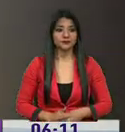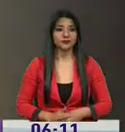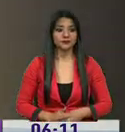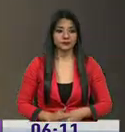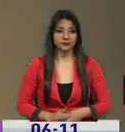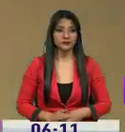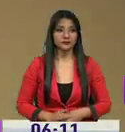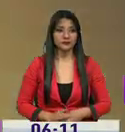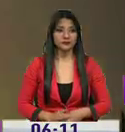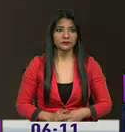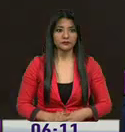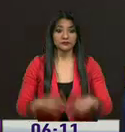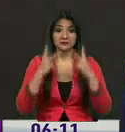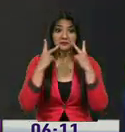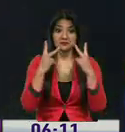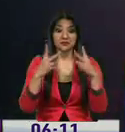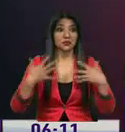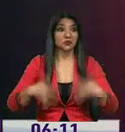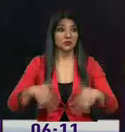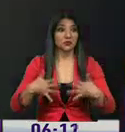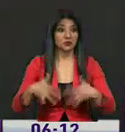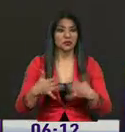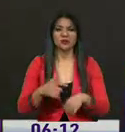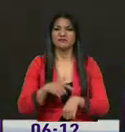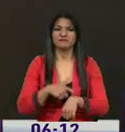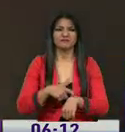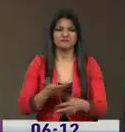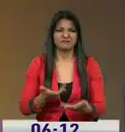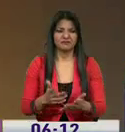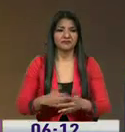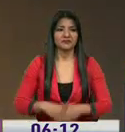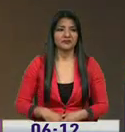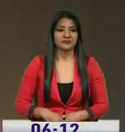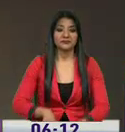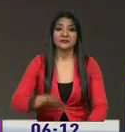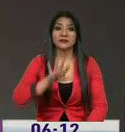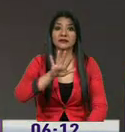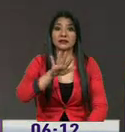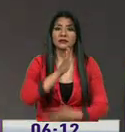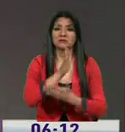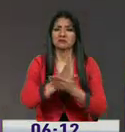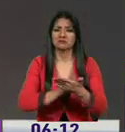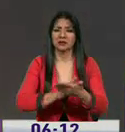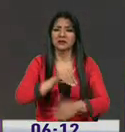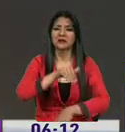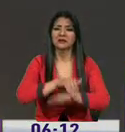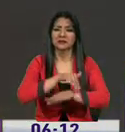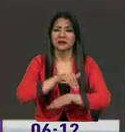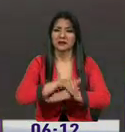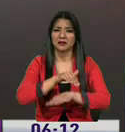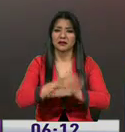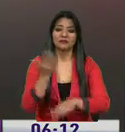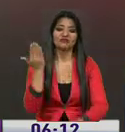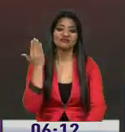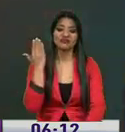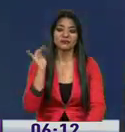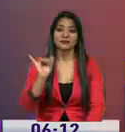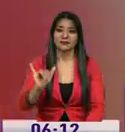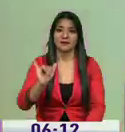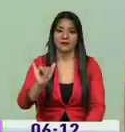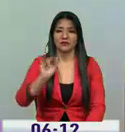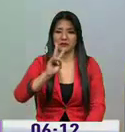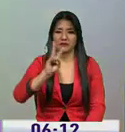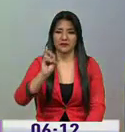El impactante suceso ocurrió aproximadamente a las 17 horas con 35 minutos de este sábado 20